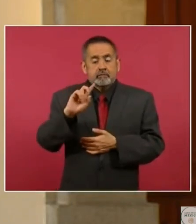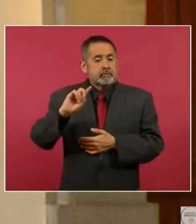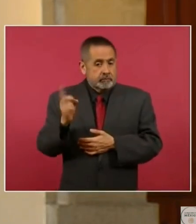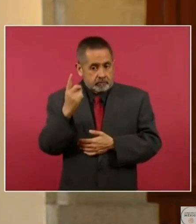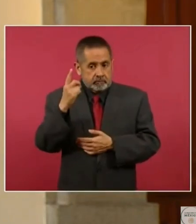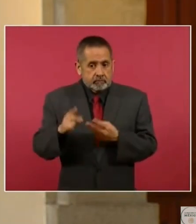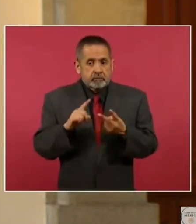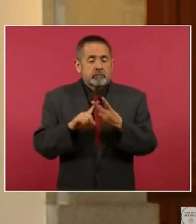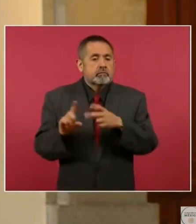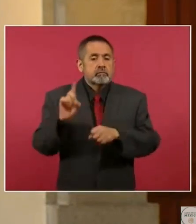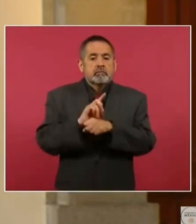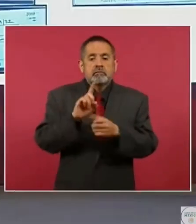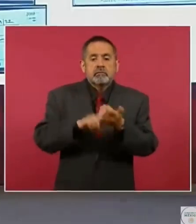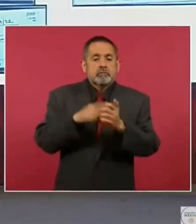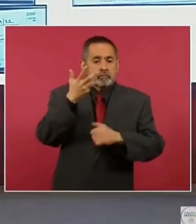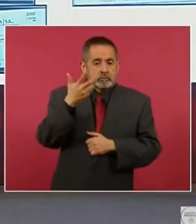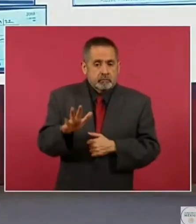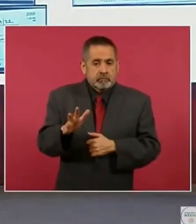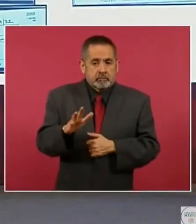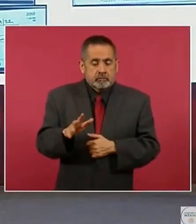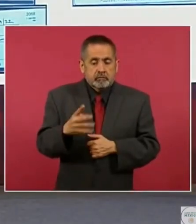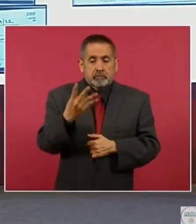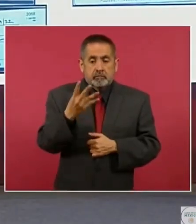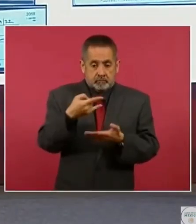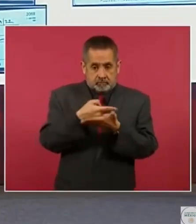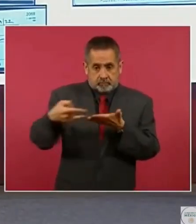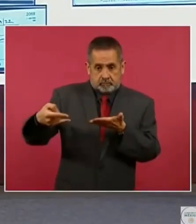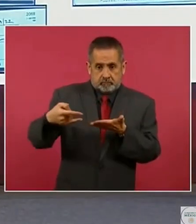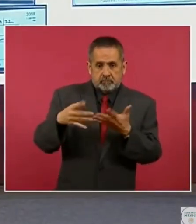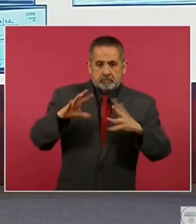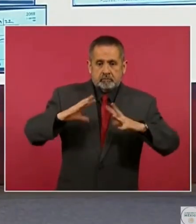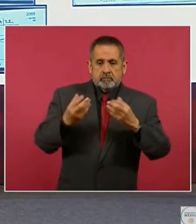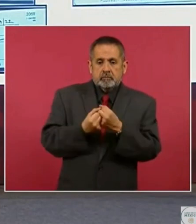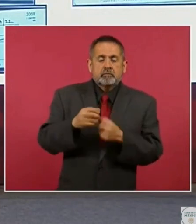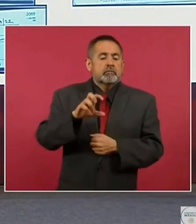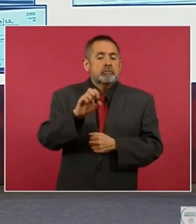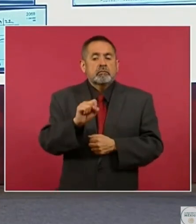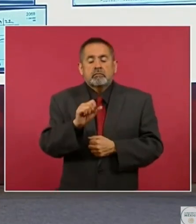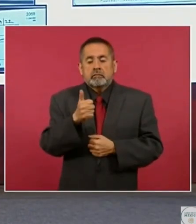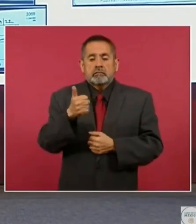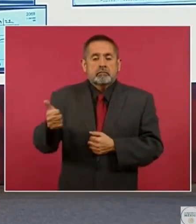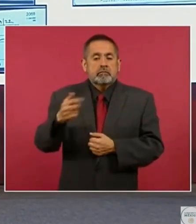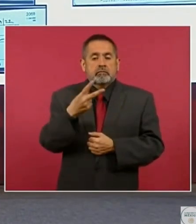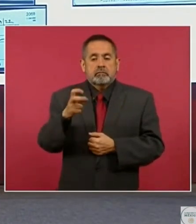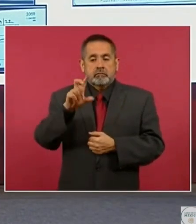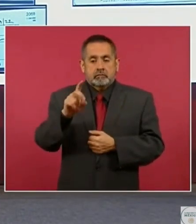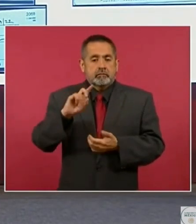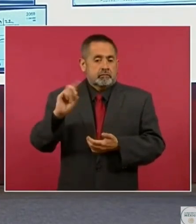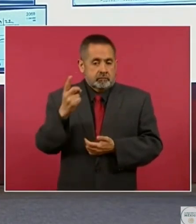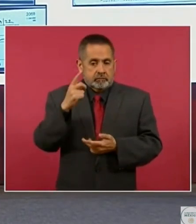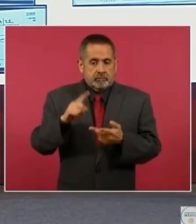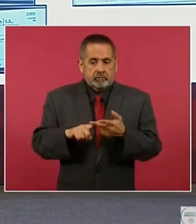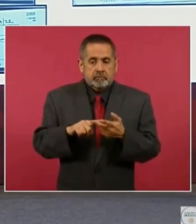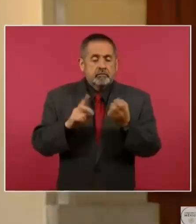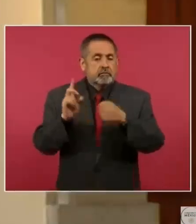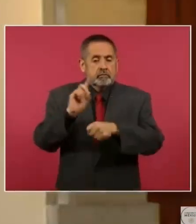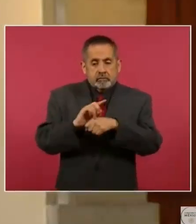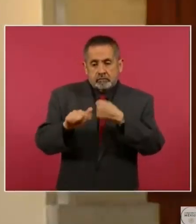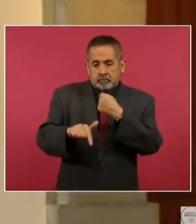$63,350. El día 10, 4 cheques con un total de $66,230. Y el día